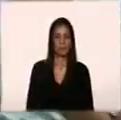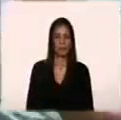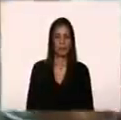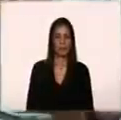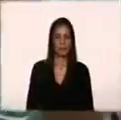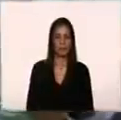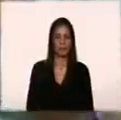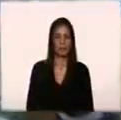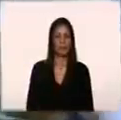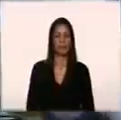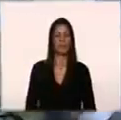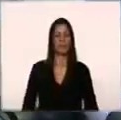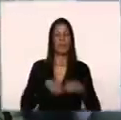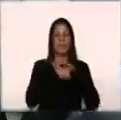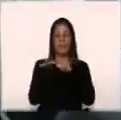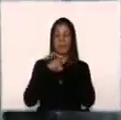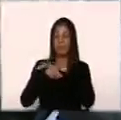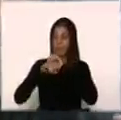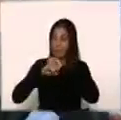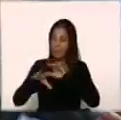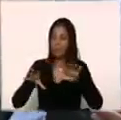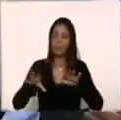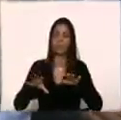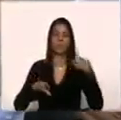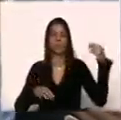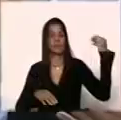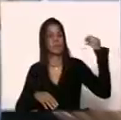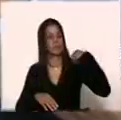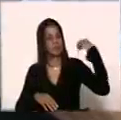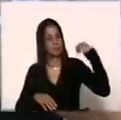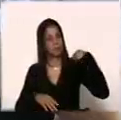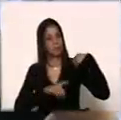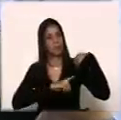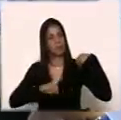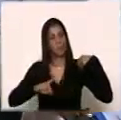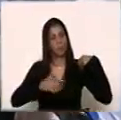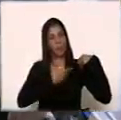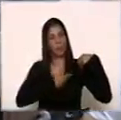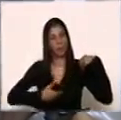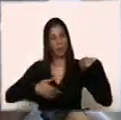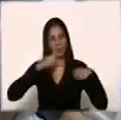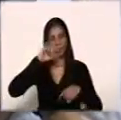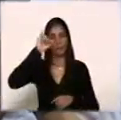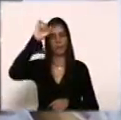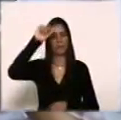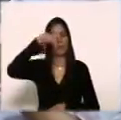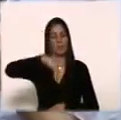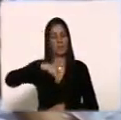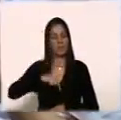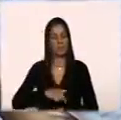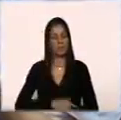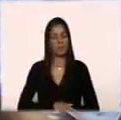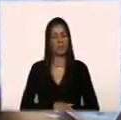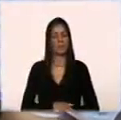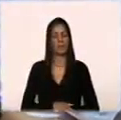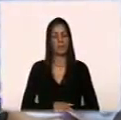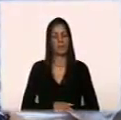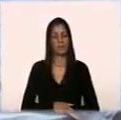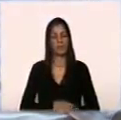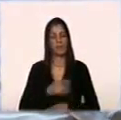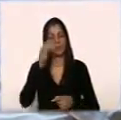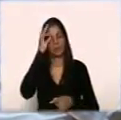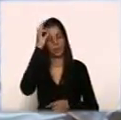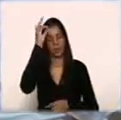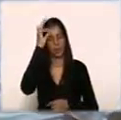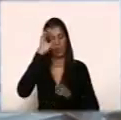El despliegue que nos pidió el comandante obrero Nicolás Maduro aquí, que los constituyentes vayamos a la